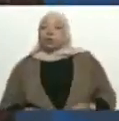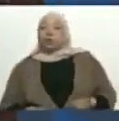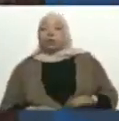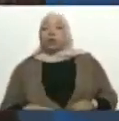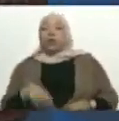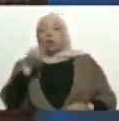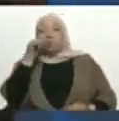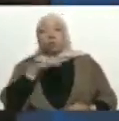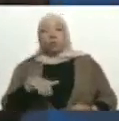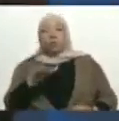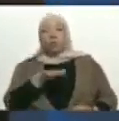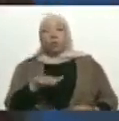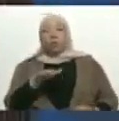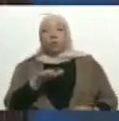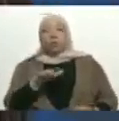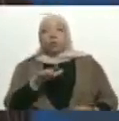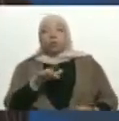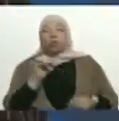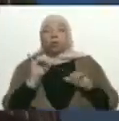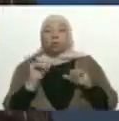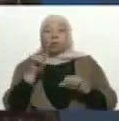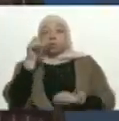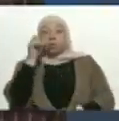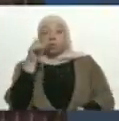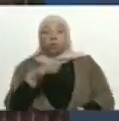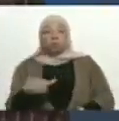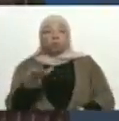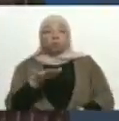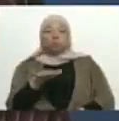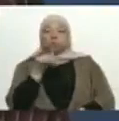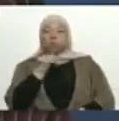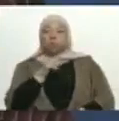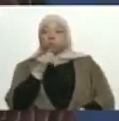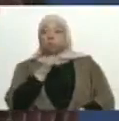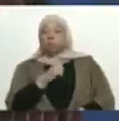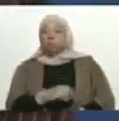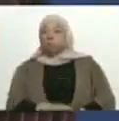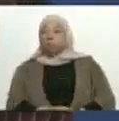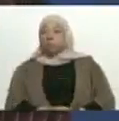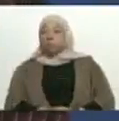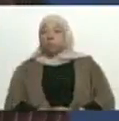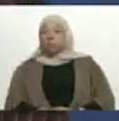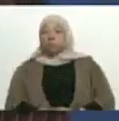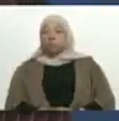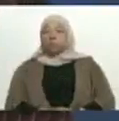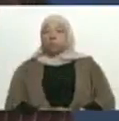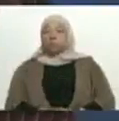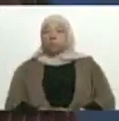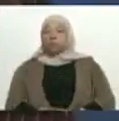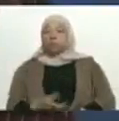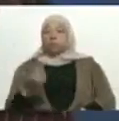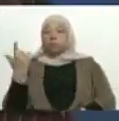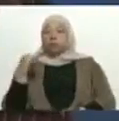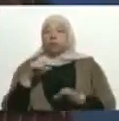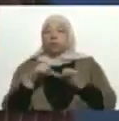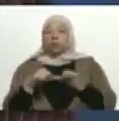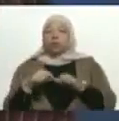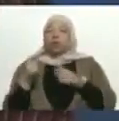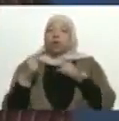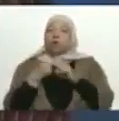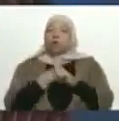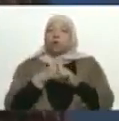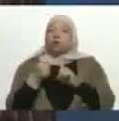pueblos se den cuenta y hasta para que los mismos pueblos lo rechacen. Y yo creo que contra eso tenemos que seguir